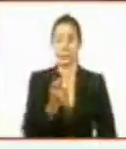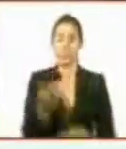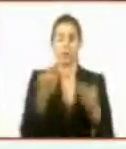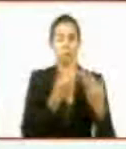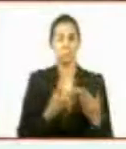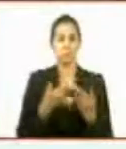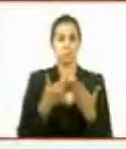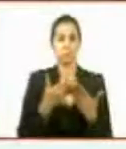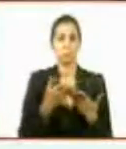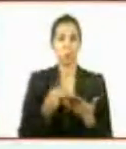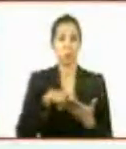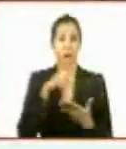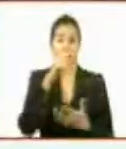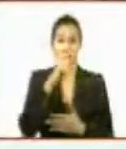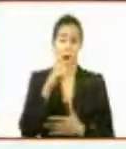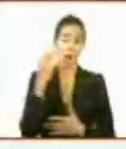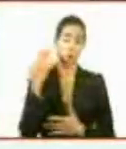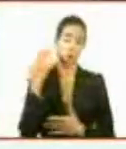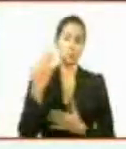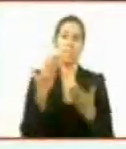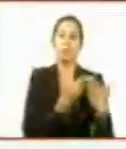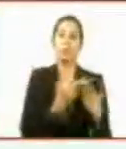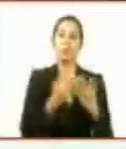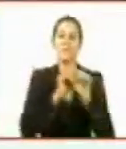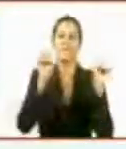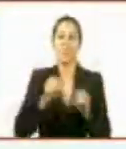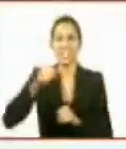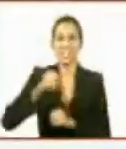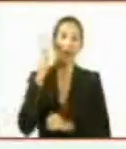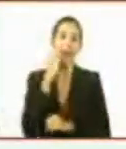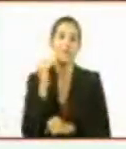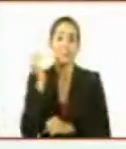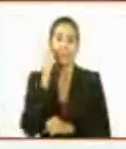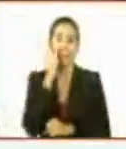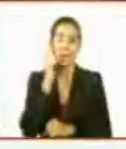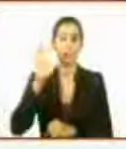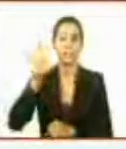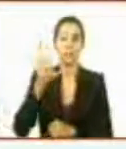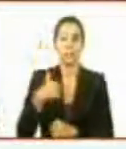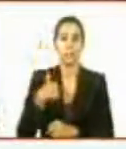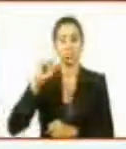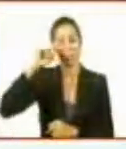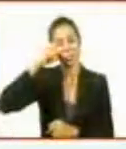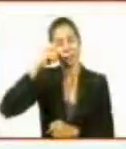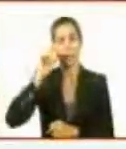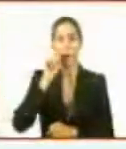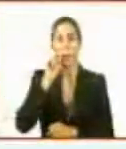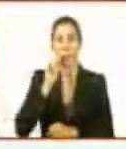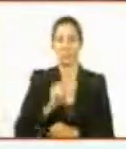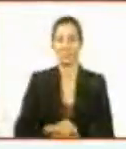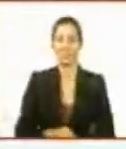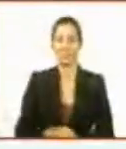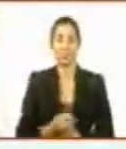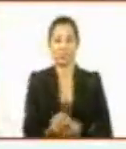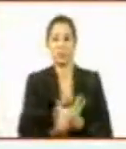estudiar. Nosotros hace años estamos estudiando el modelo libio. Yo le recordaba al coronel Gaddafi, cuando me llegó el primer libro